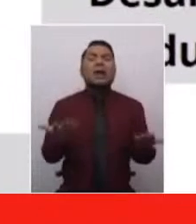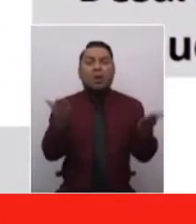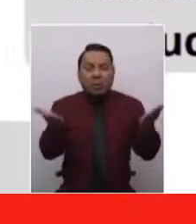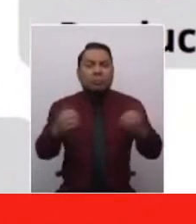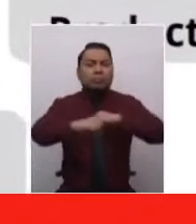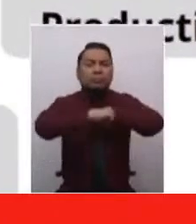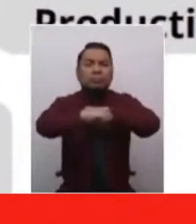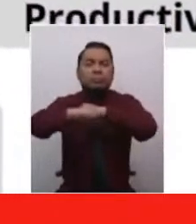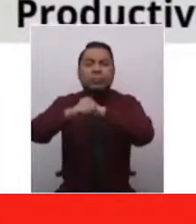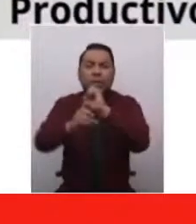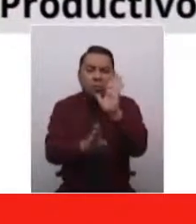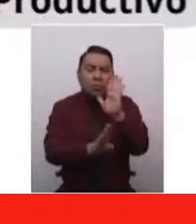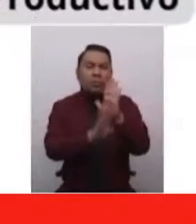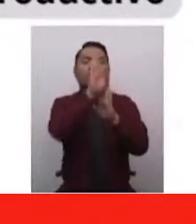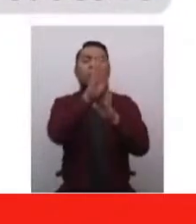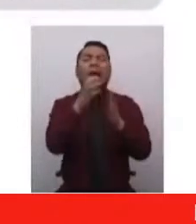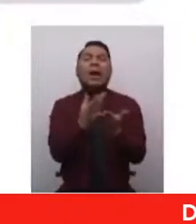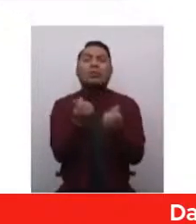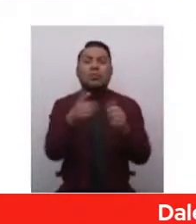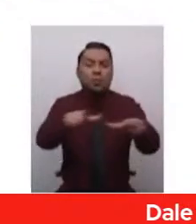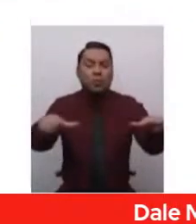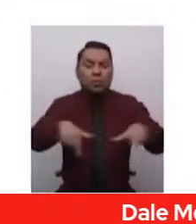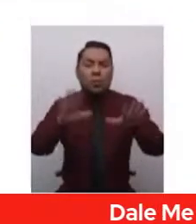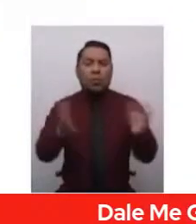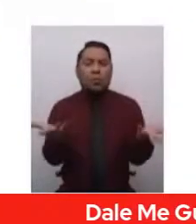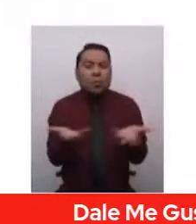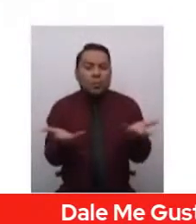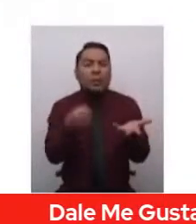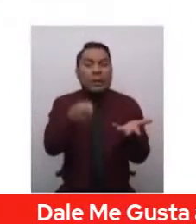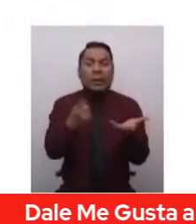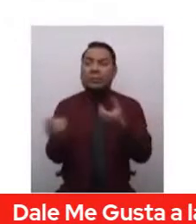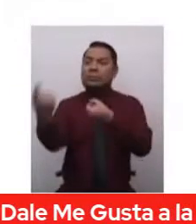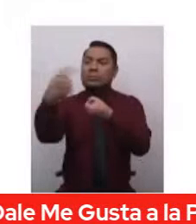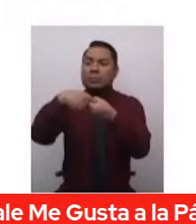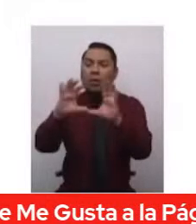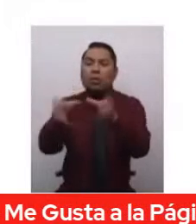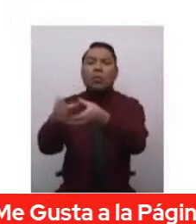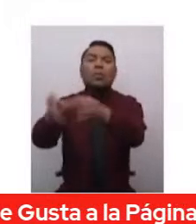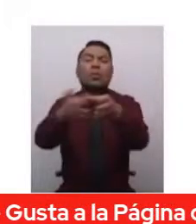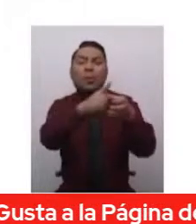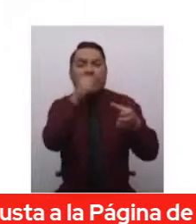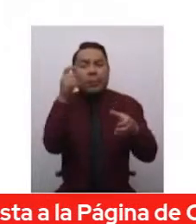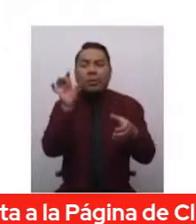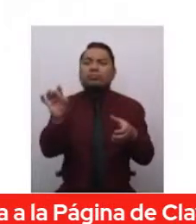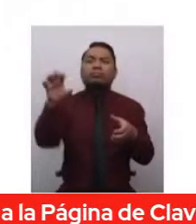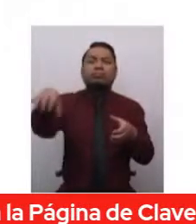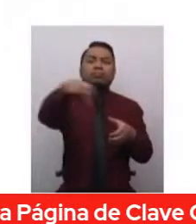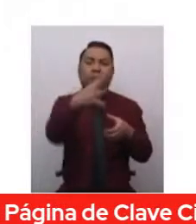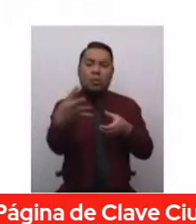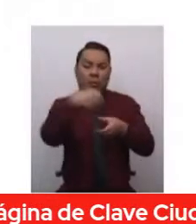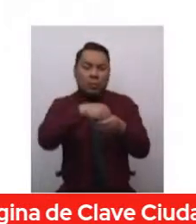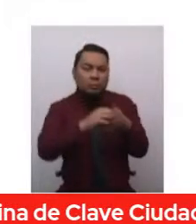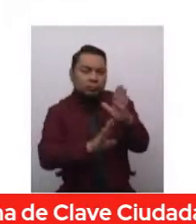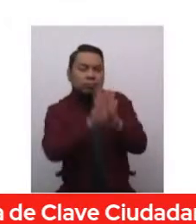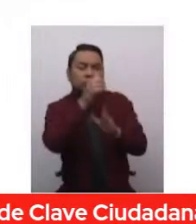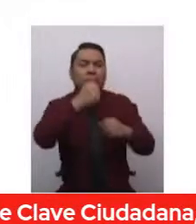del desarrollo económico local que involucre a los sectores productivos u otros vinculados. También vela por